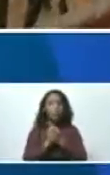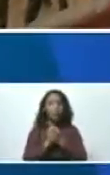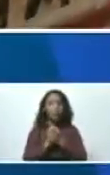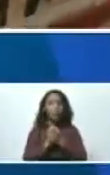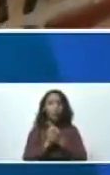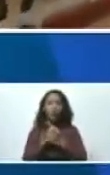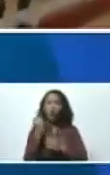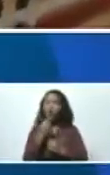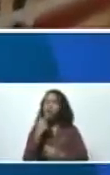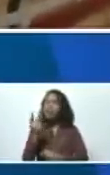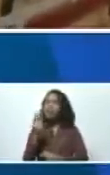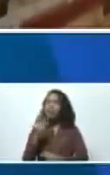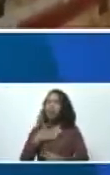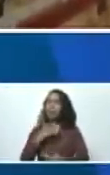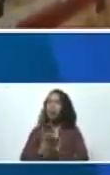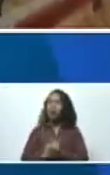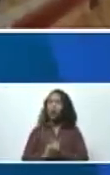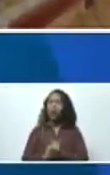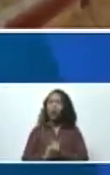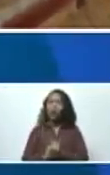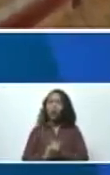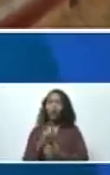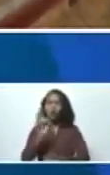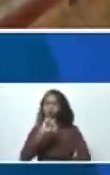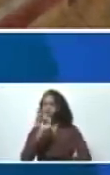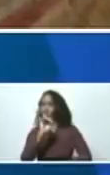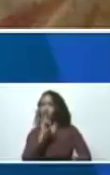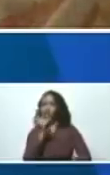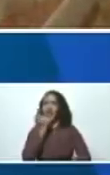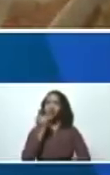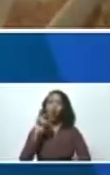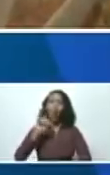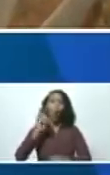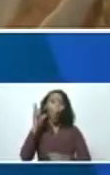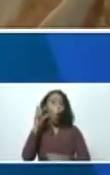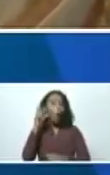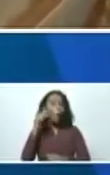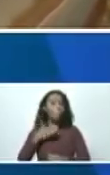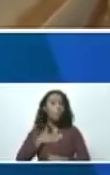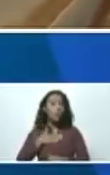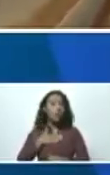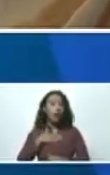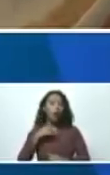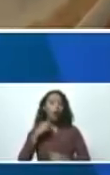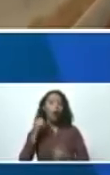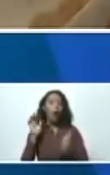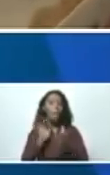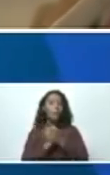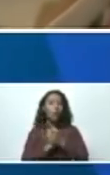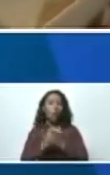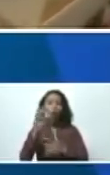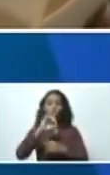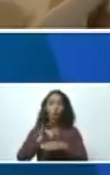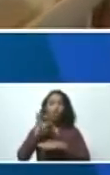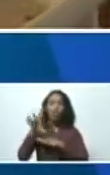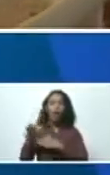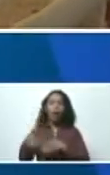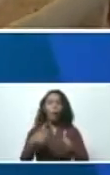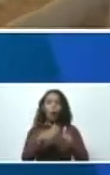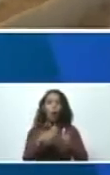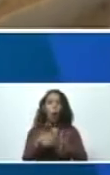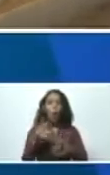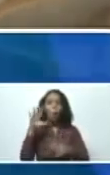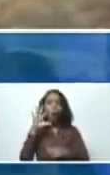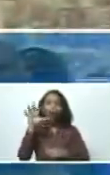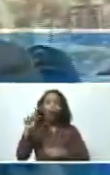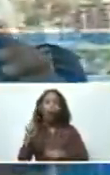dice la canción? No coger vereda por... No, oye, mi compay, no dejes camino por